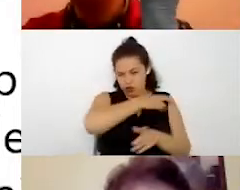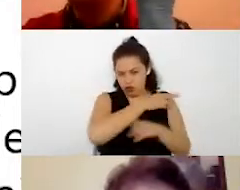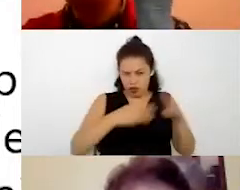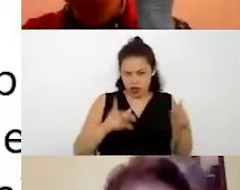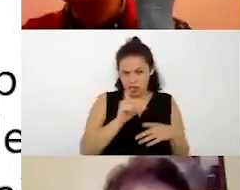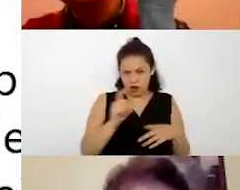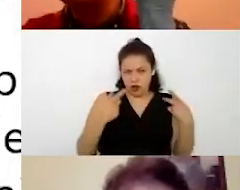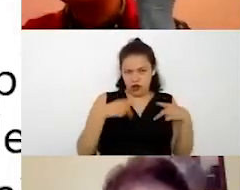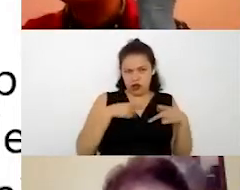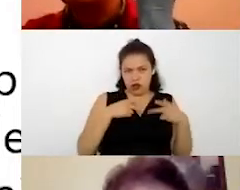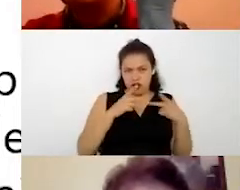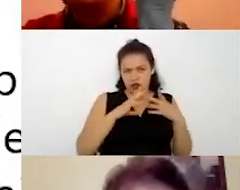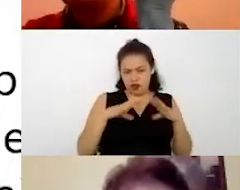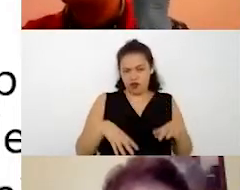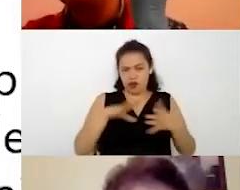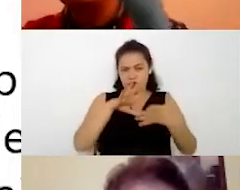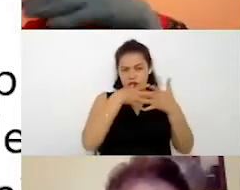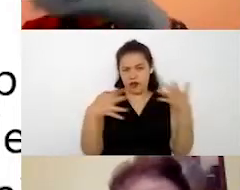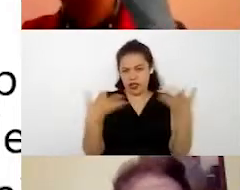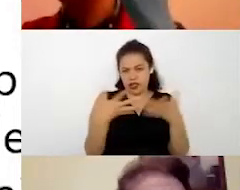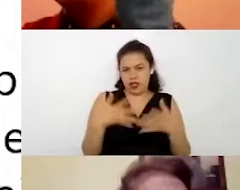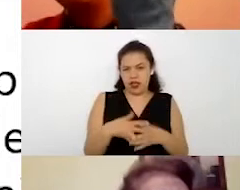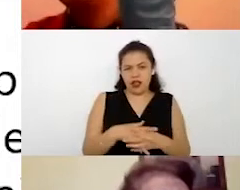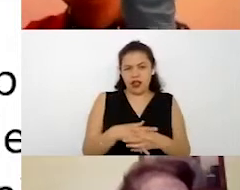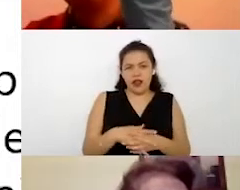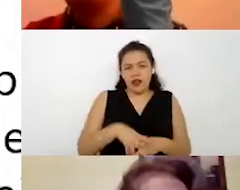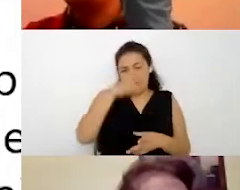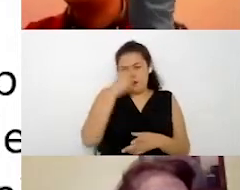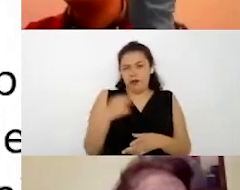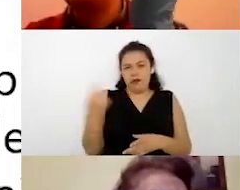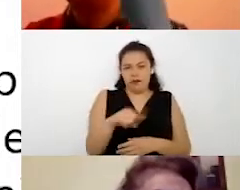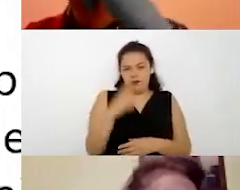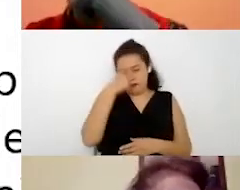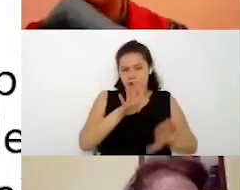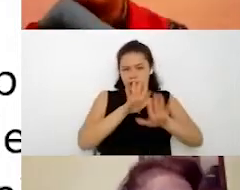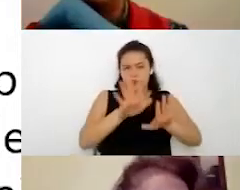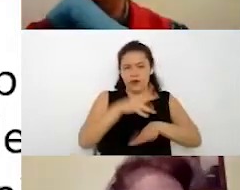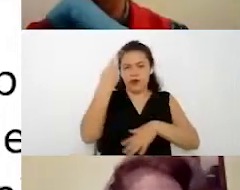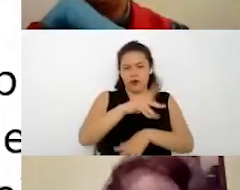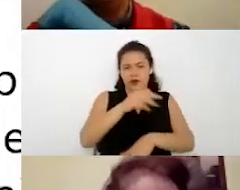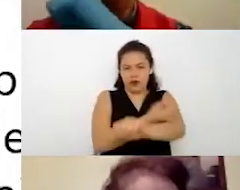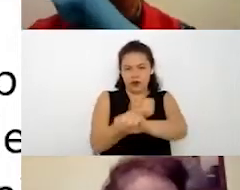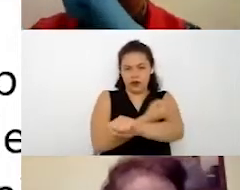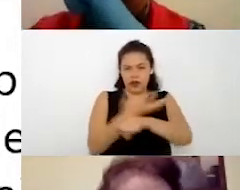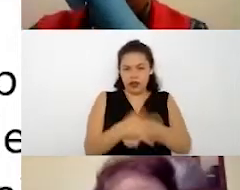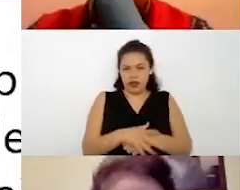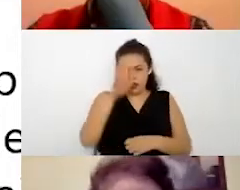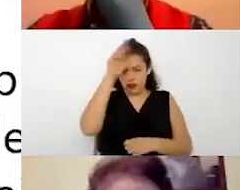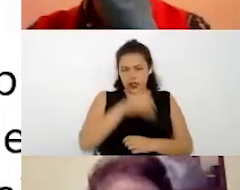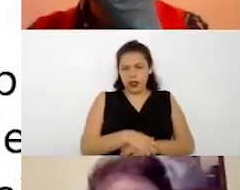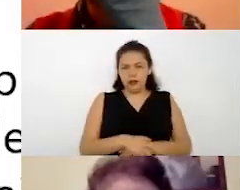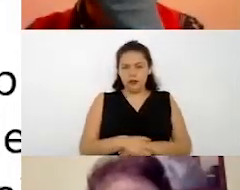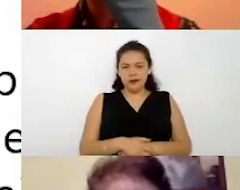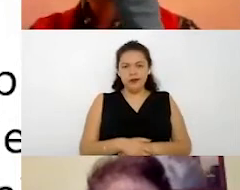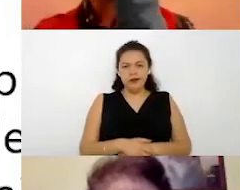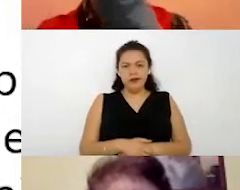formar coágulos. ¿Con el fin de qué? Precisamente de frenar la hemorragia. ¿De acuerdo? Entonces,